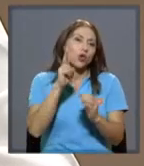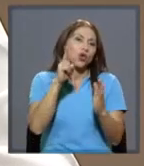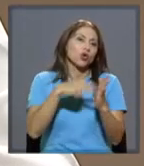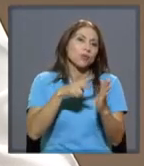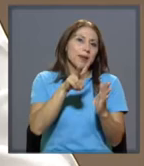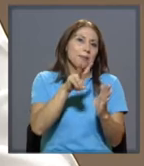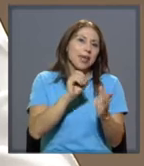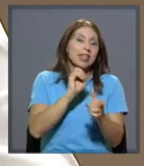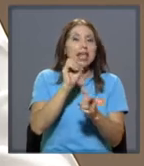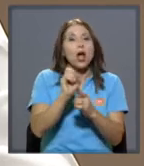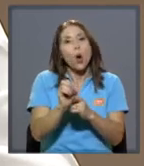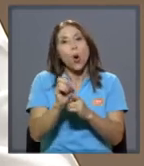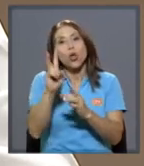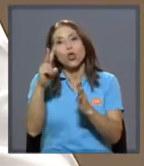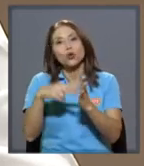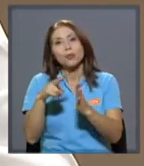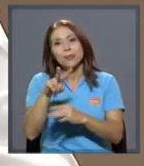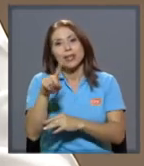En el 2020 o lo más al 21.